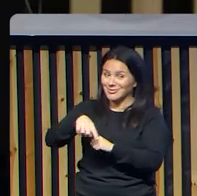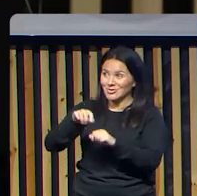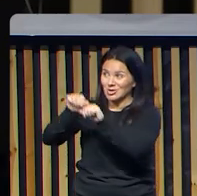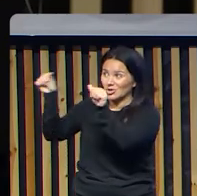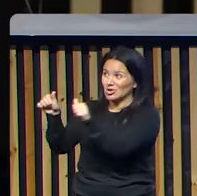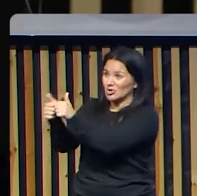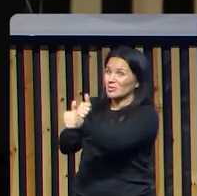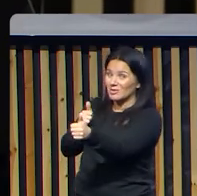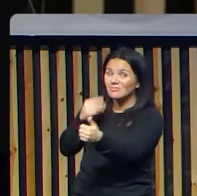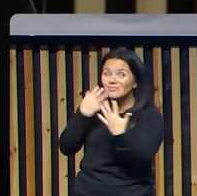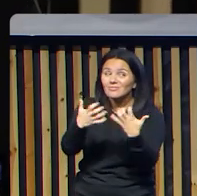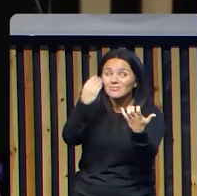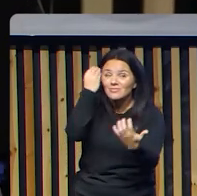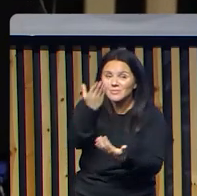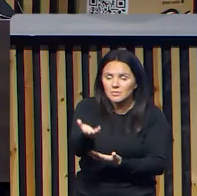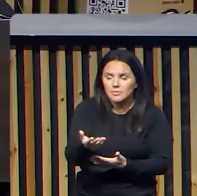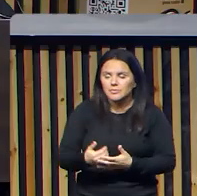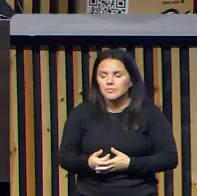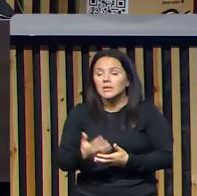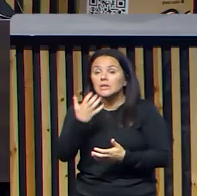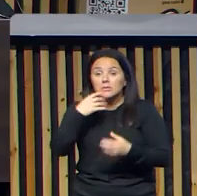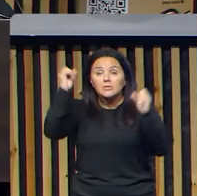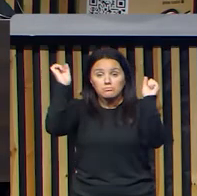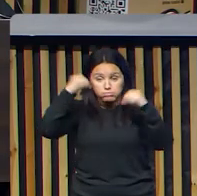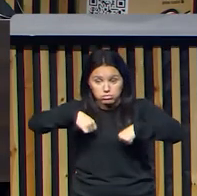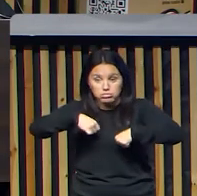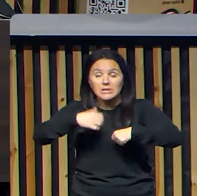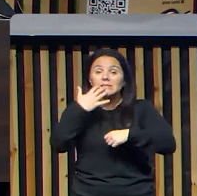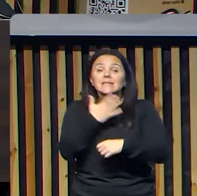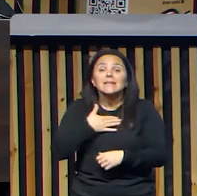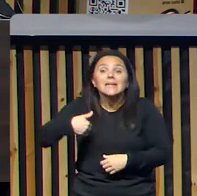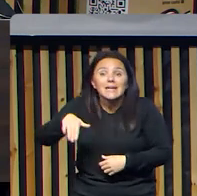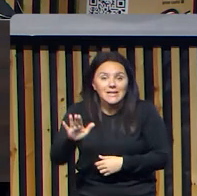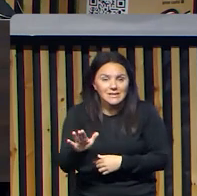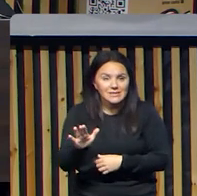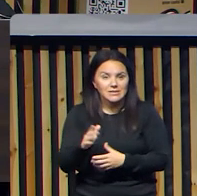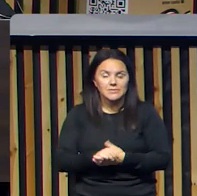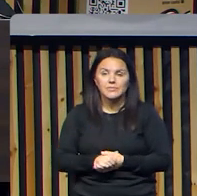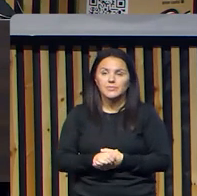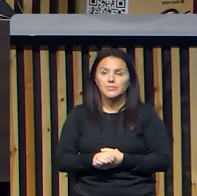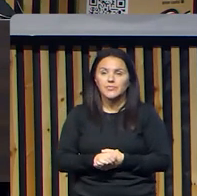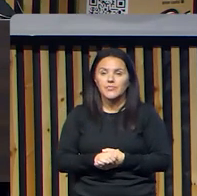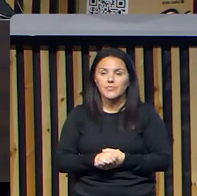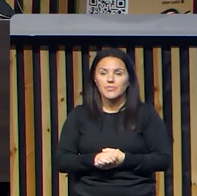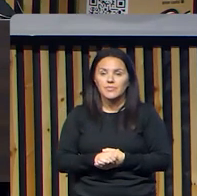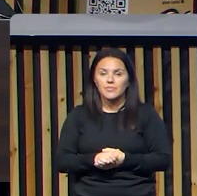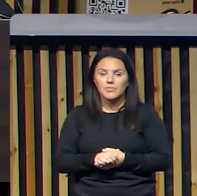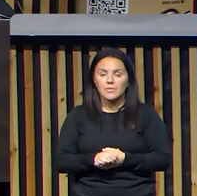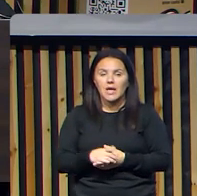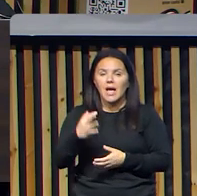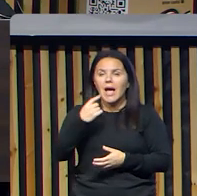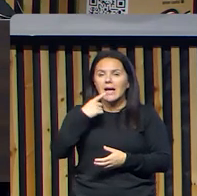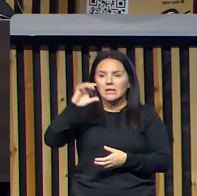qué os parece Bueno pues si estáis de acuerdo si queréis hay una hay un movimiento